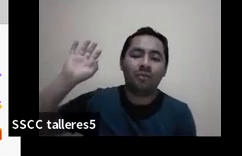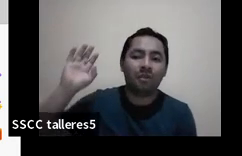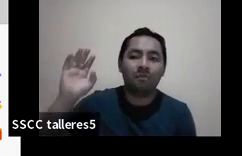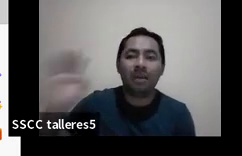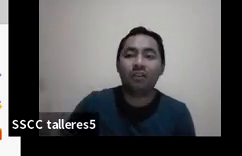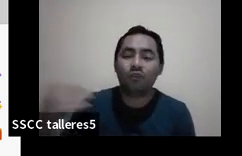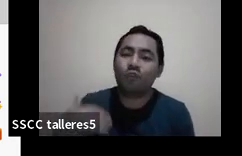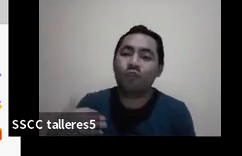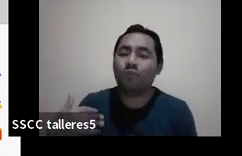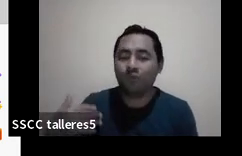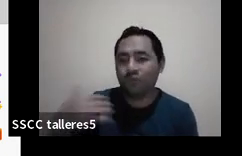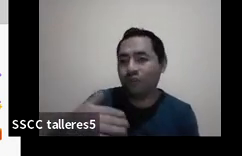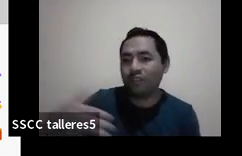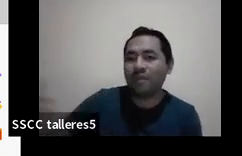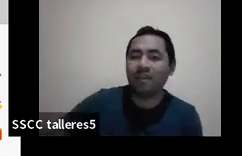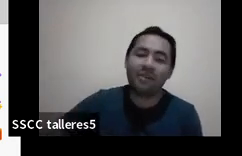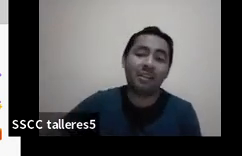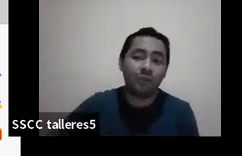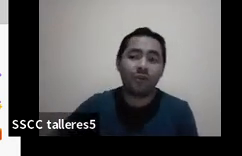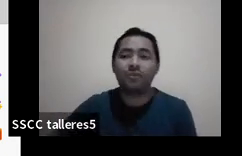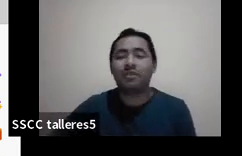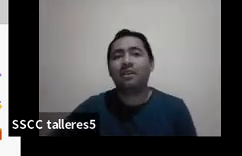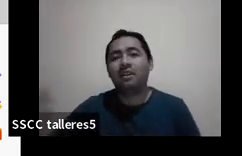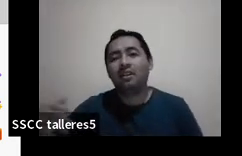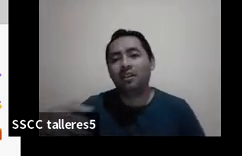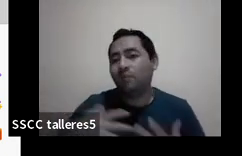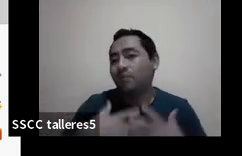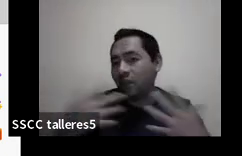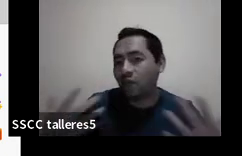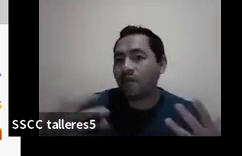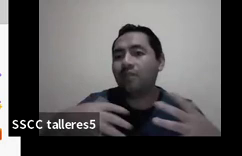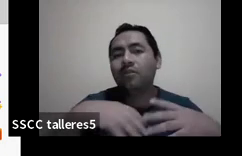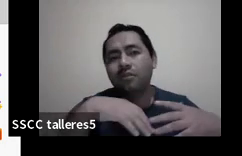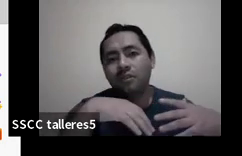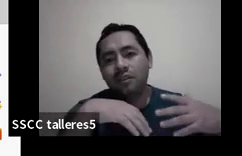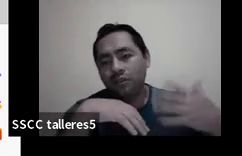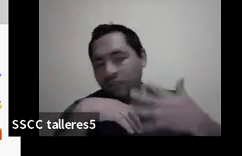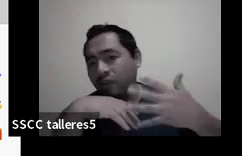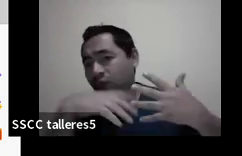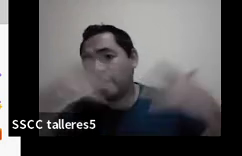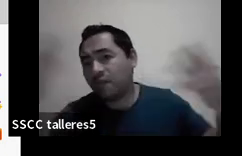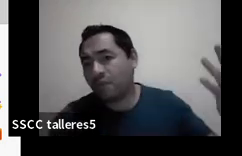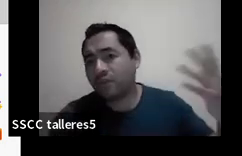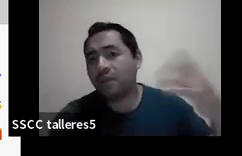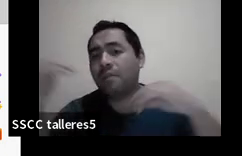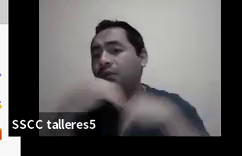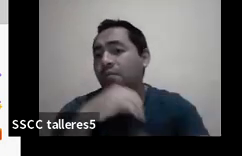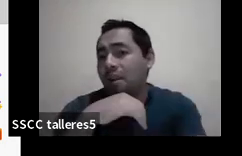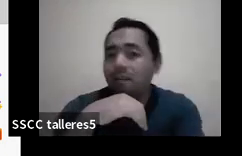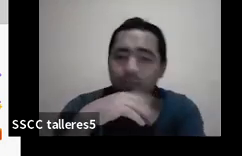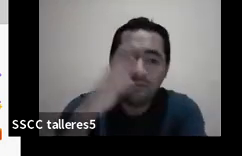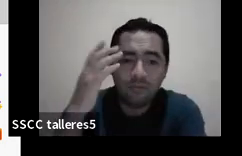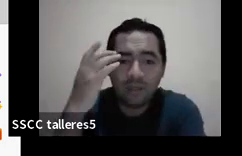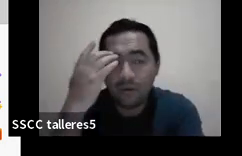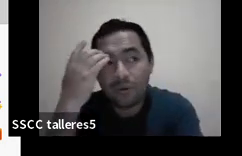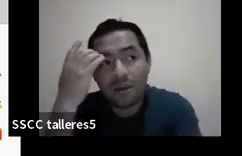pensado que porque mis padres son sordos, pues sus hijos también iban a ser sordos. Y somos 5 hermanos y los 5 escuchamos y hablamos